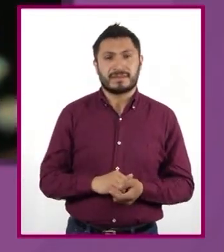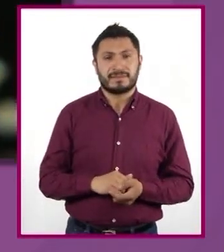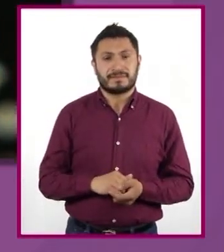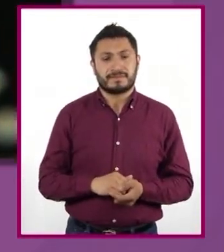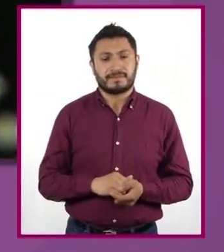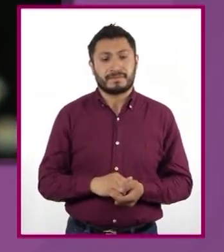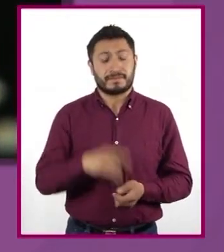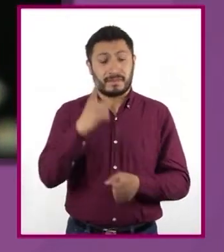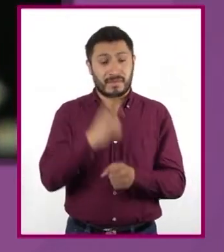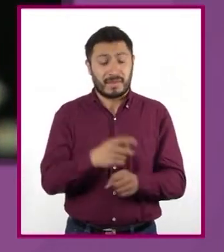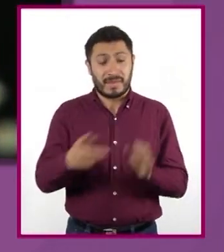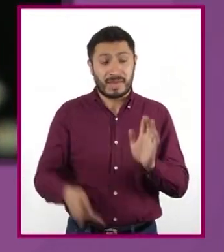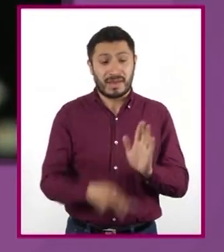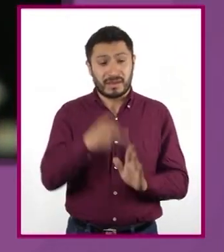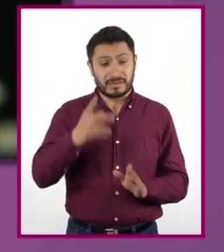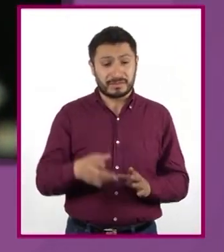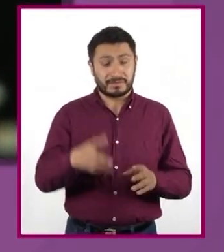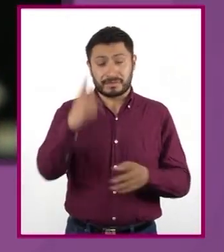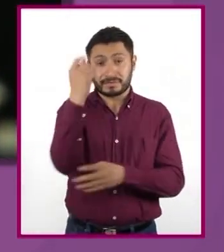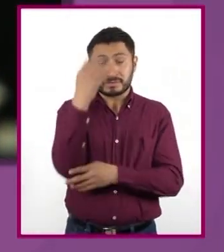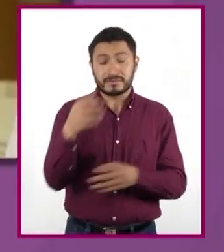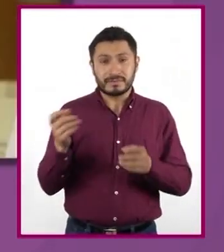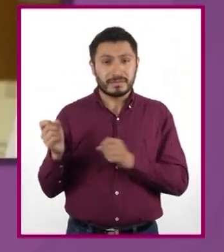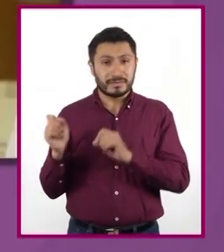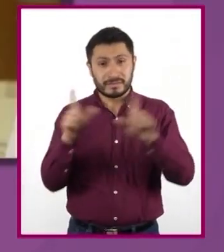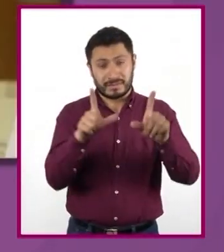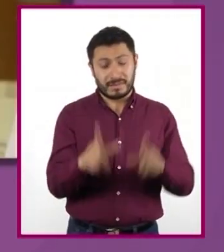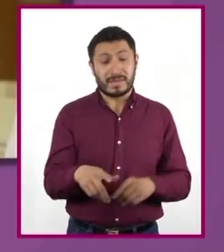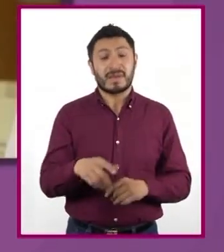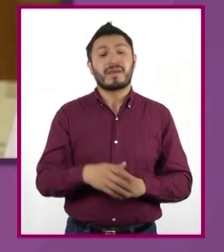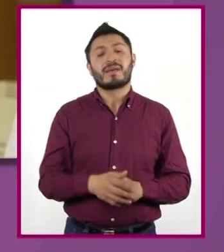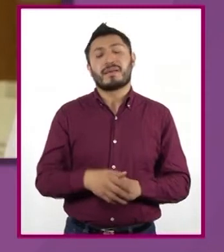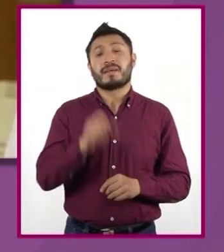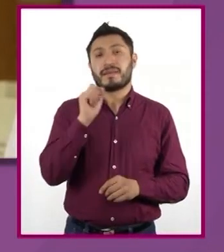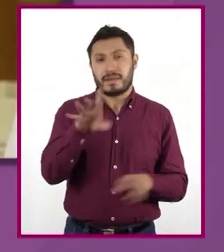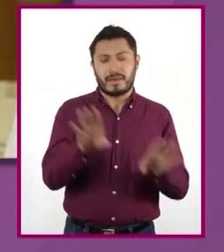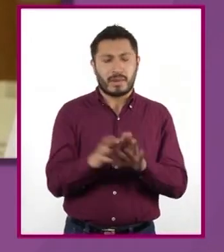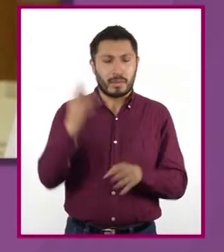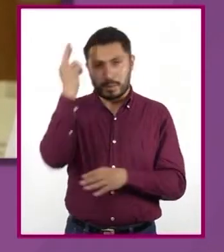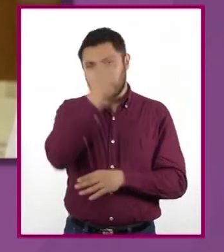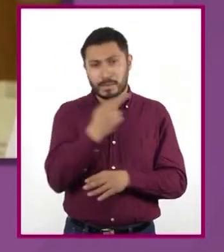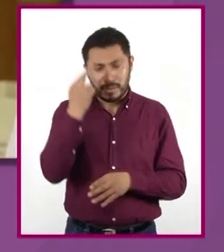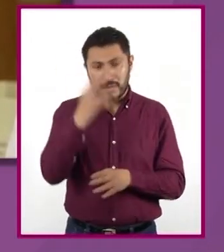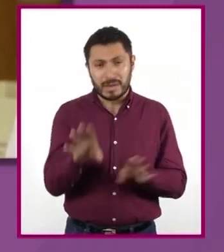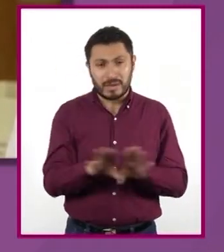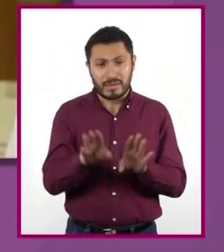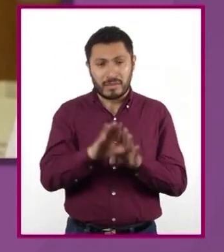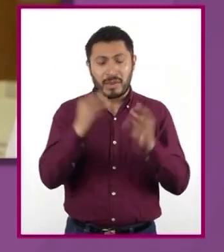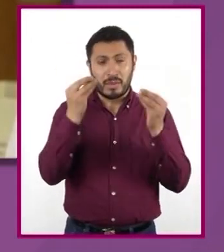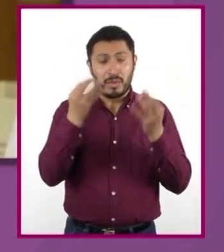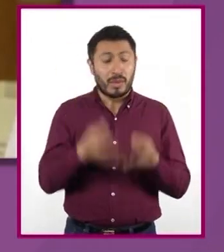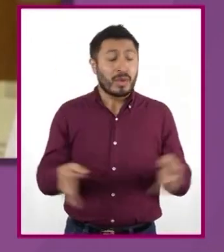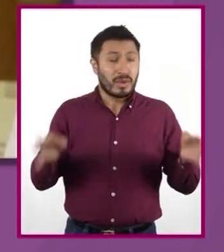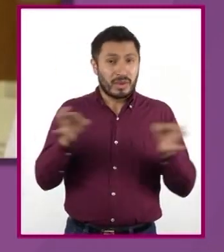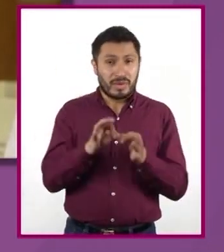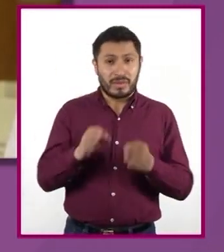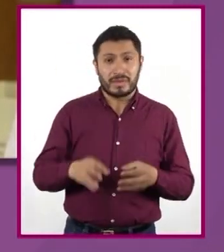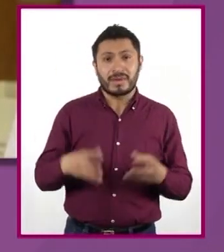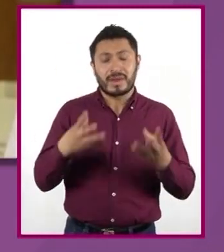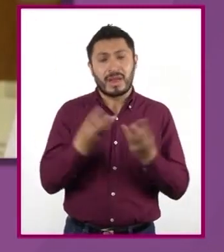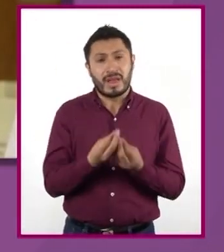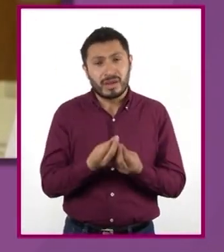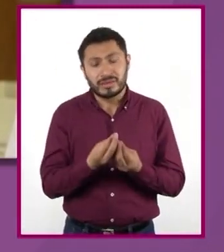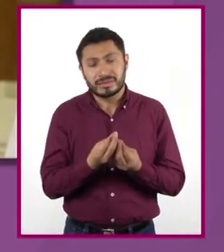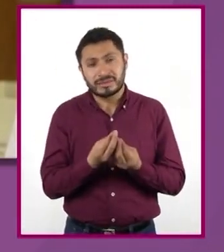Esta es la primera vez que la colección realmente se está estudiando, sino que además se está analizando con una perspectiva interdisciplinaria, con la